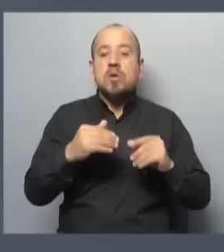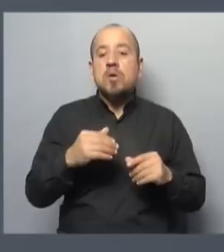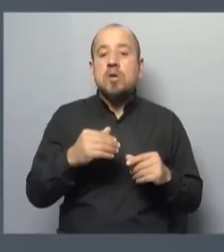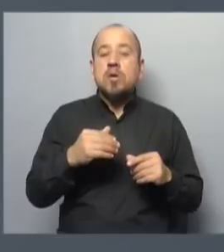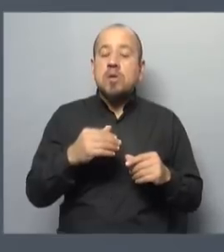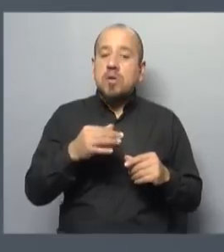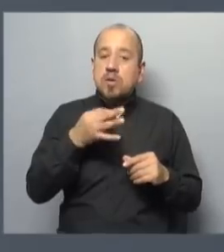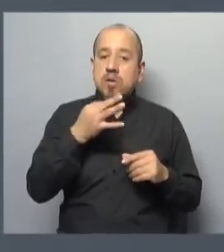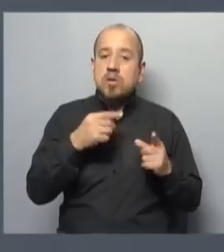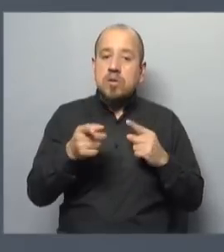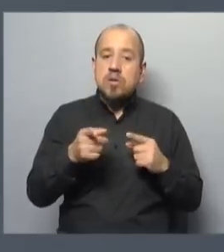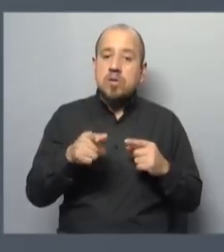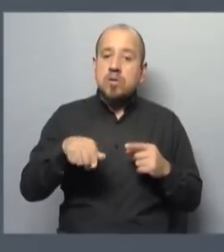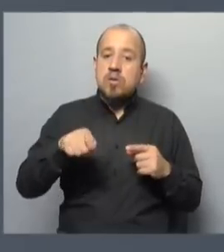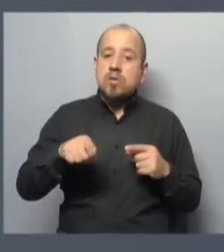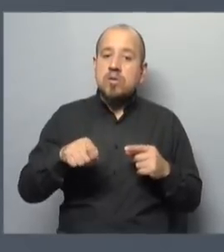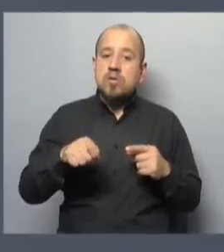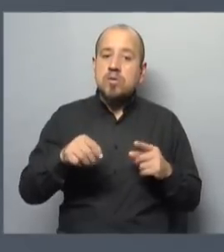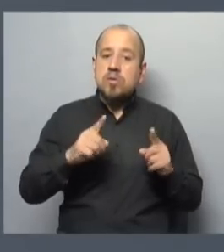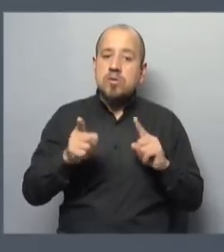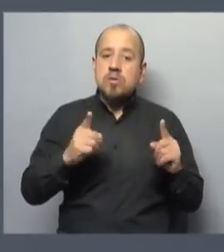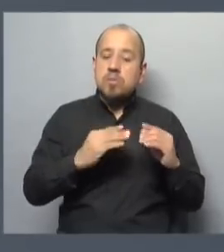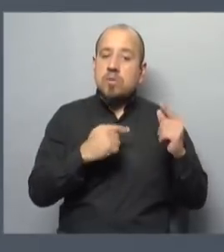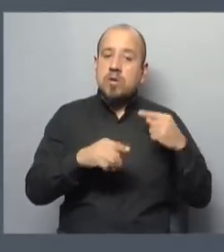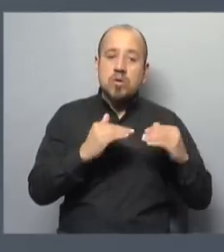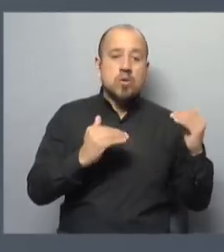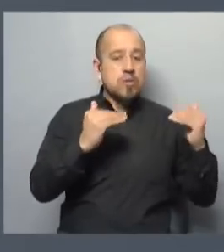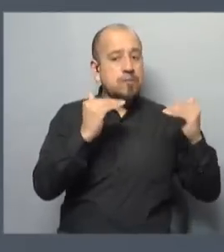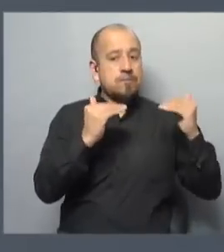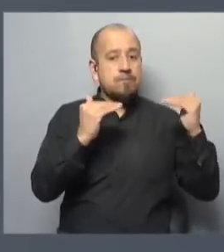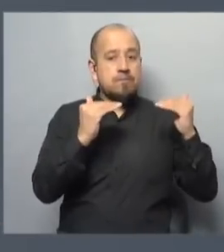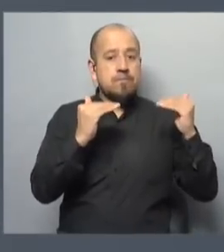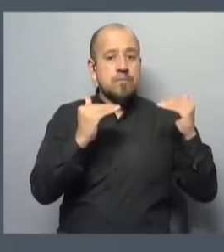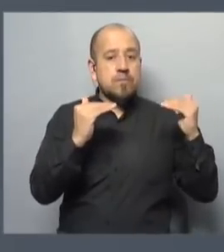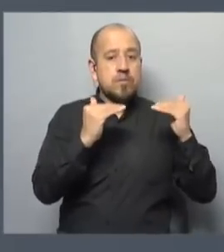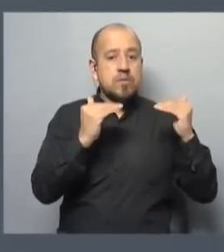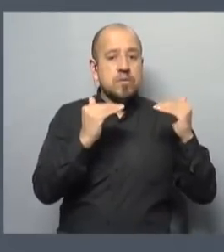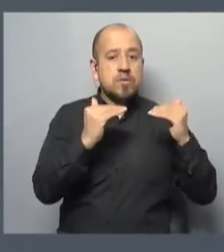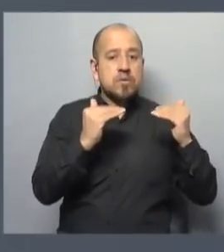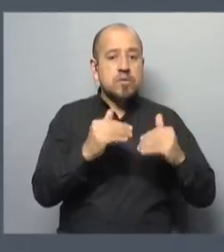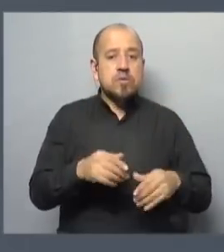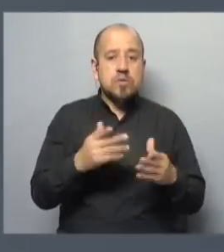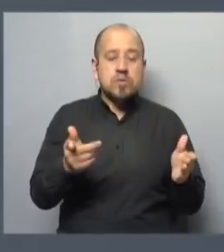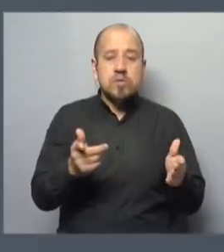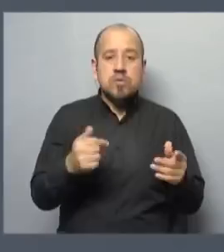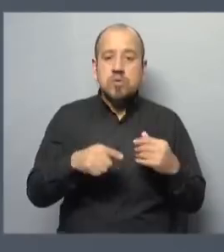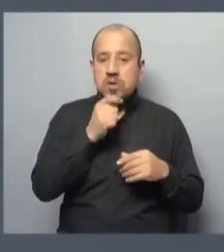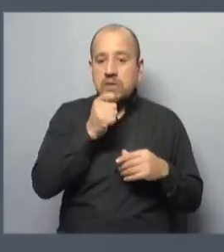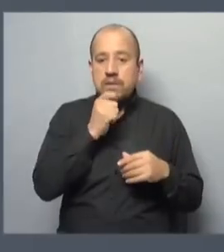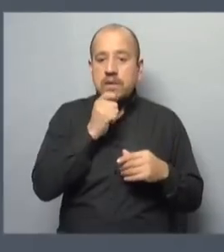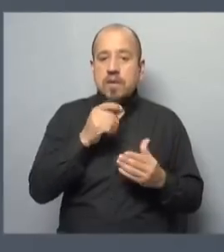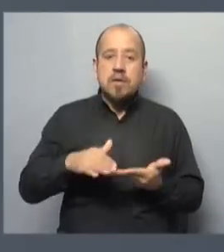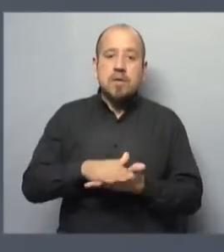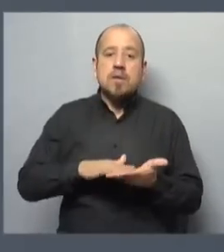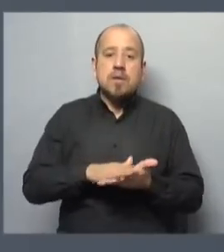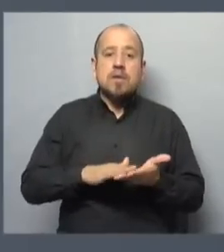fui justo más no fui equitativo porque fui justo porque no le di entrevista a nadie porque tenía